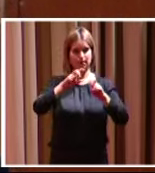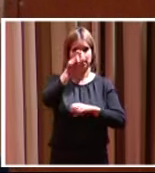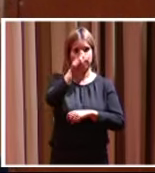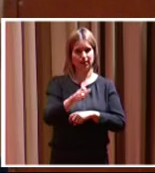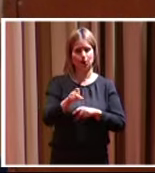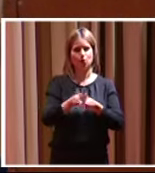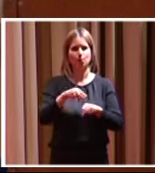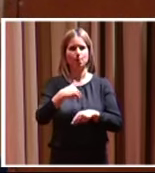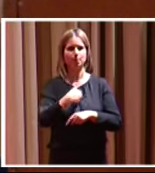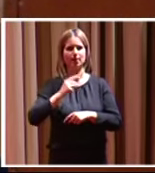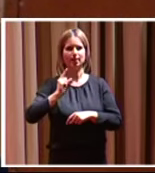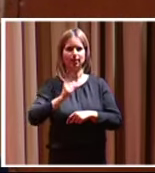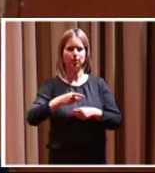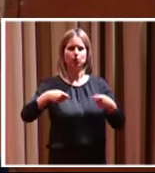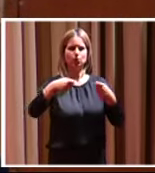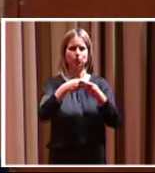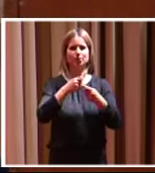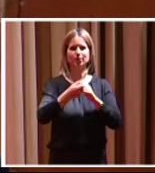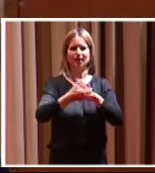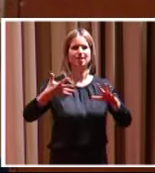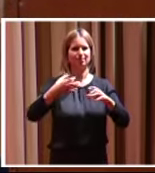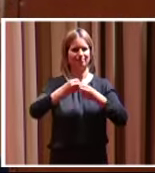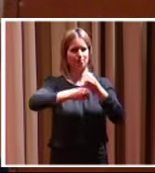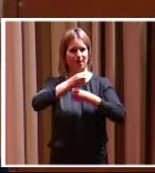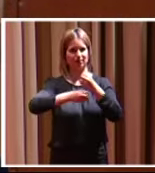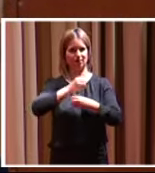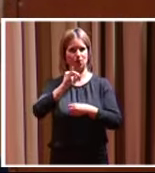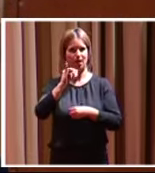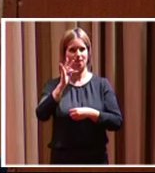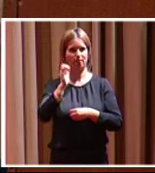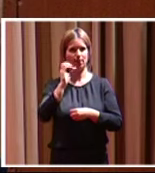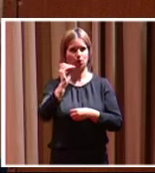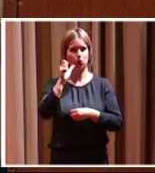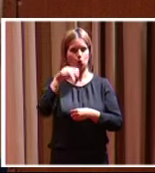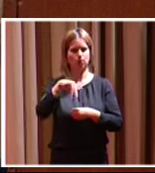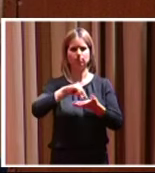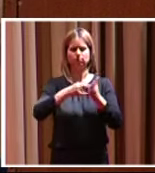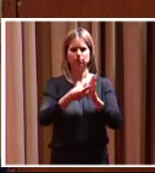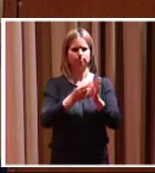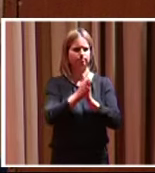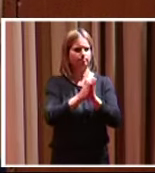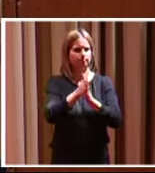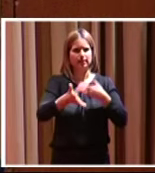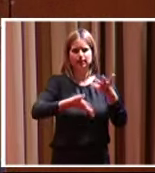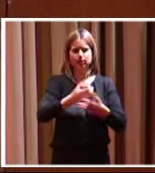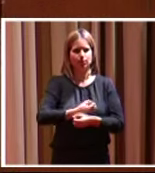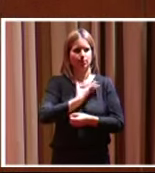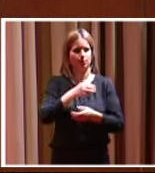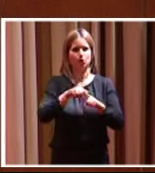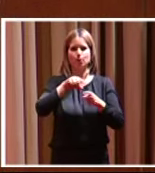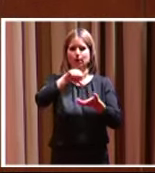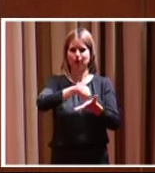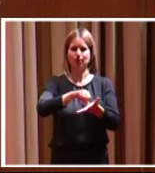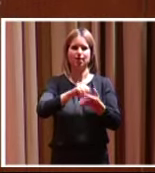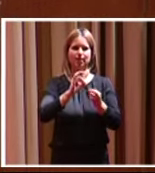como director del consorcio INIDONS, ese proyecto que nos apasiona, nos estimula como ciudad, el